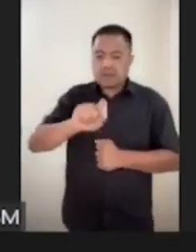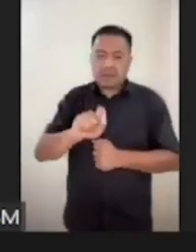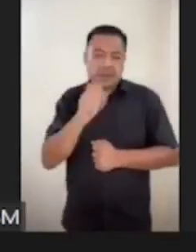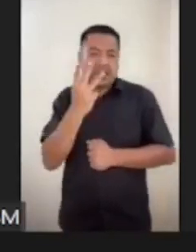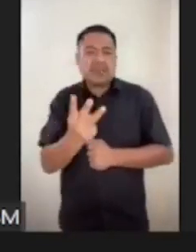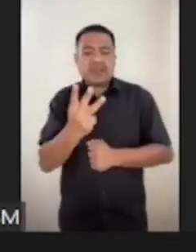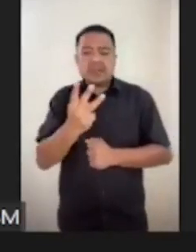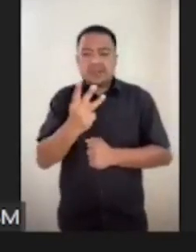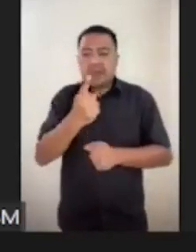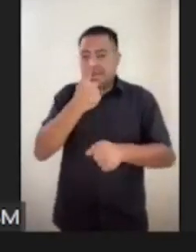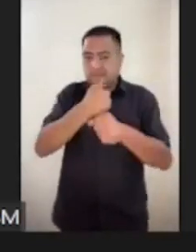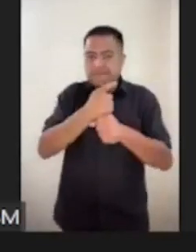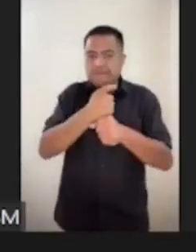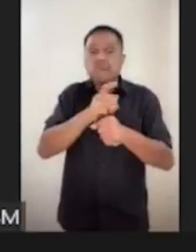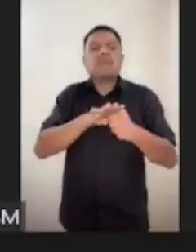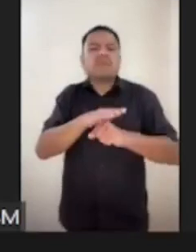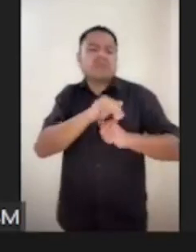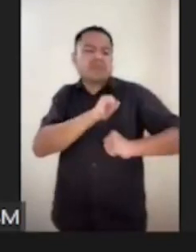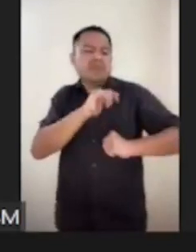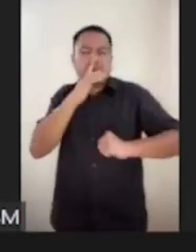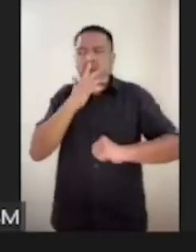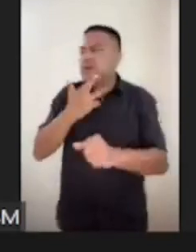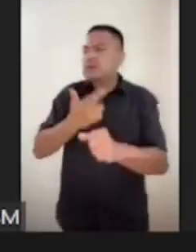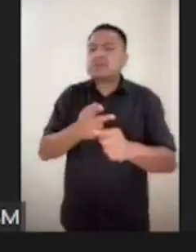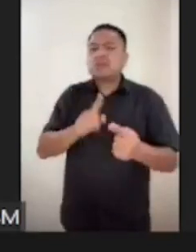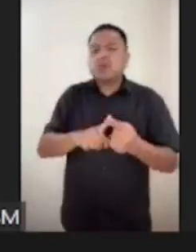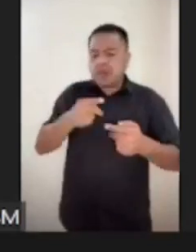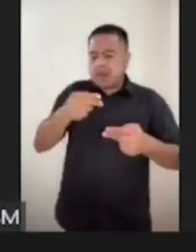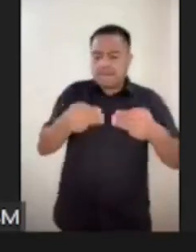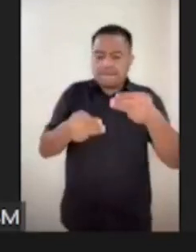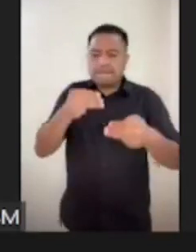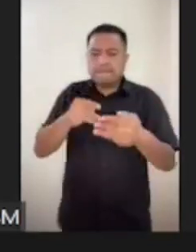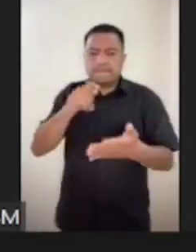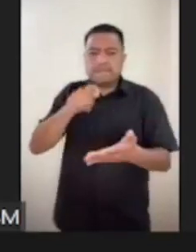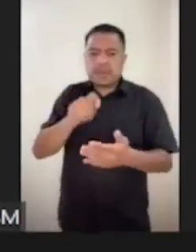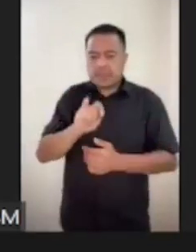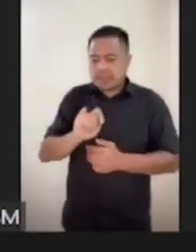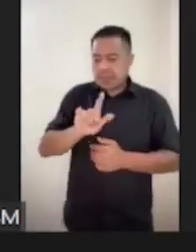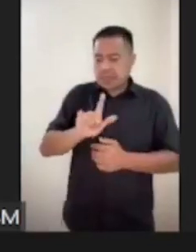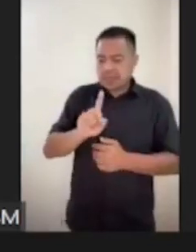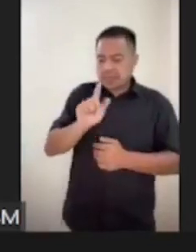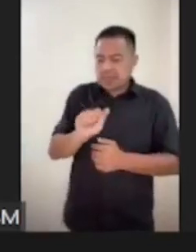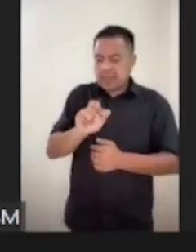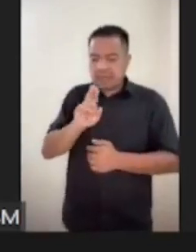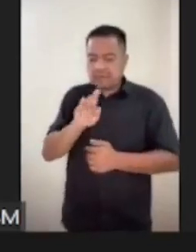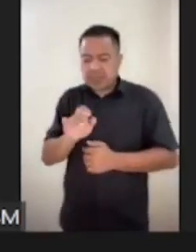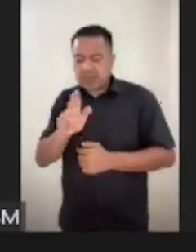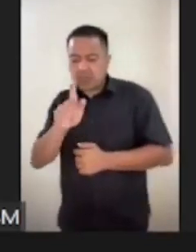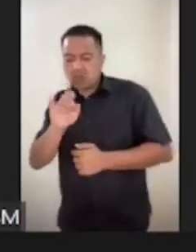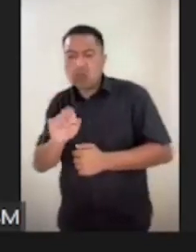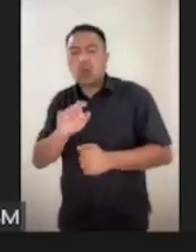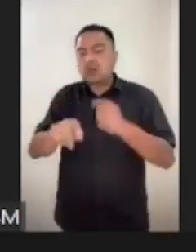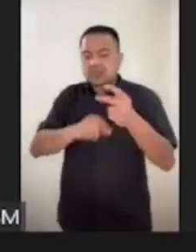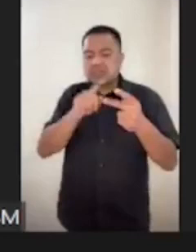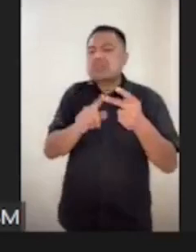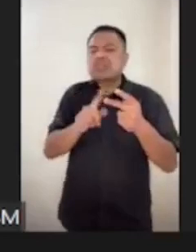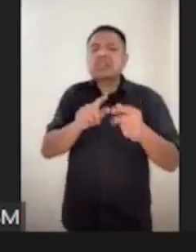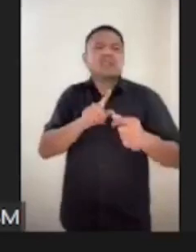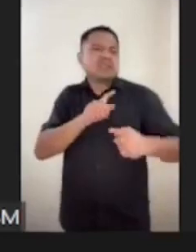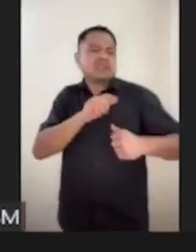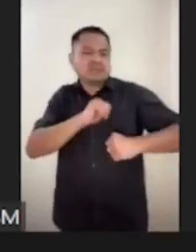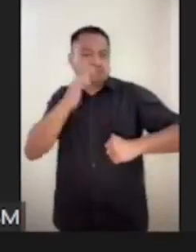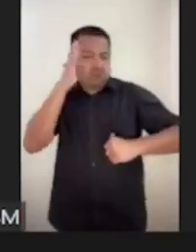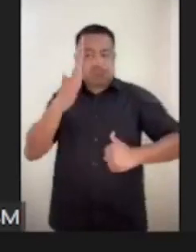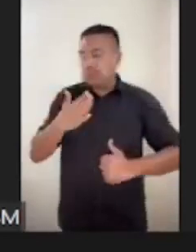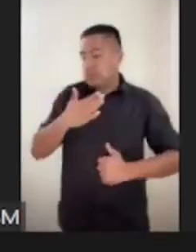TEE/GEC/53/2023. El primero turnado a la ponencia a cargo de la magistrada Hilda Rosa Delgado Brito y el segundo a la ponencia a mi cargo. Por